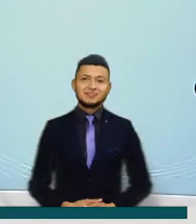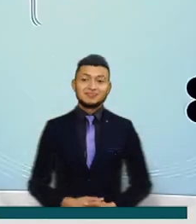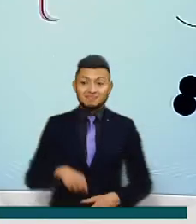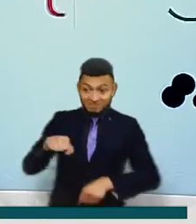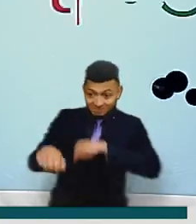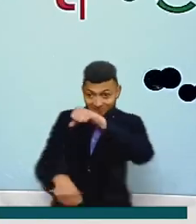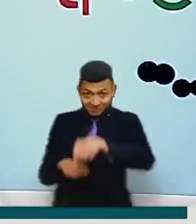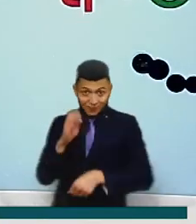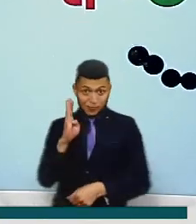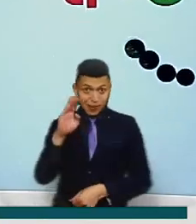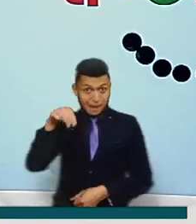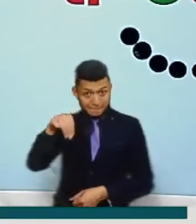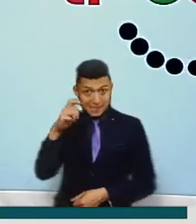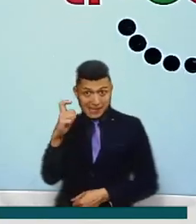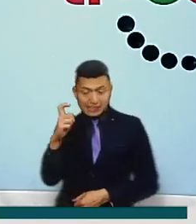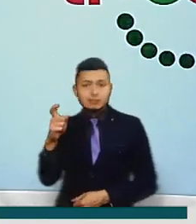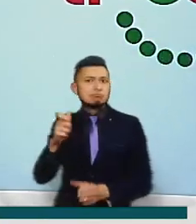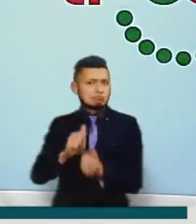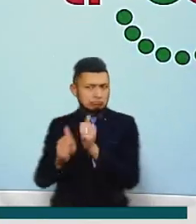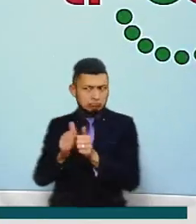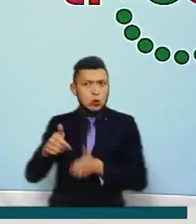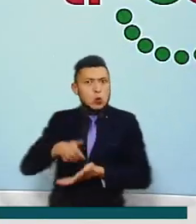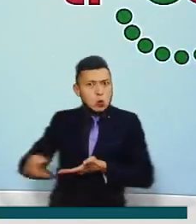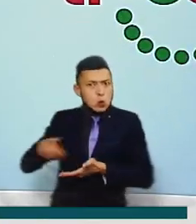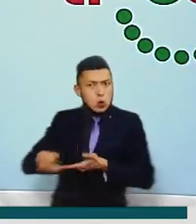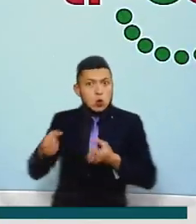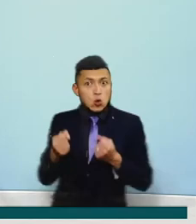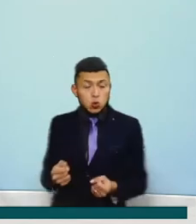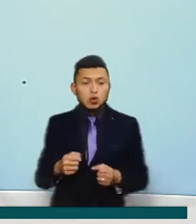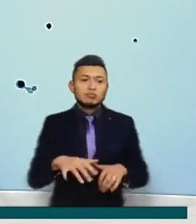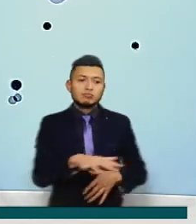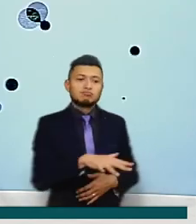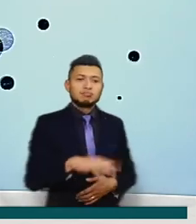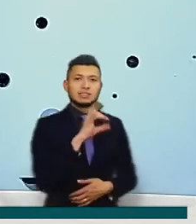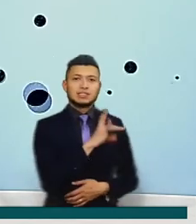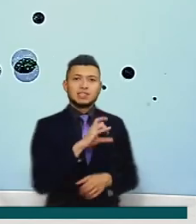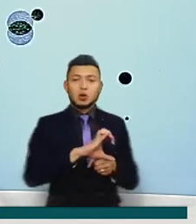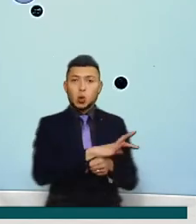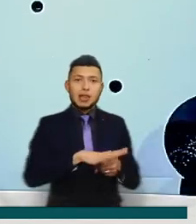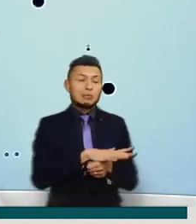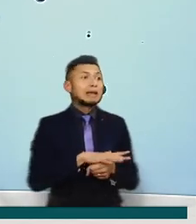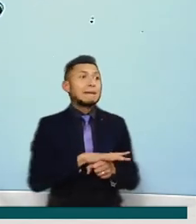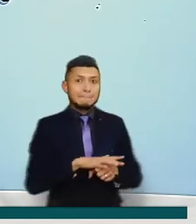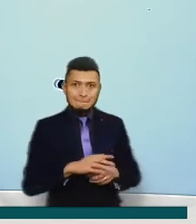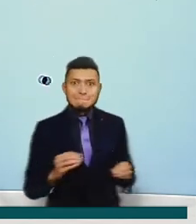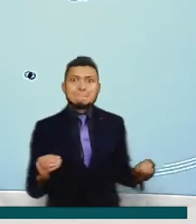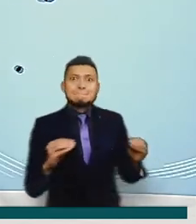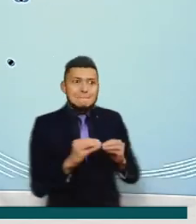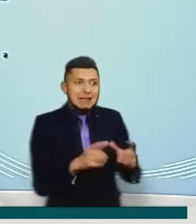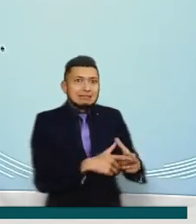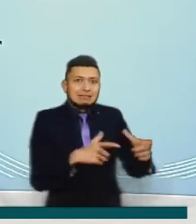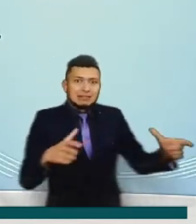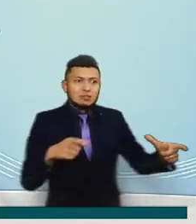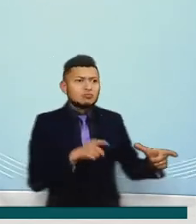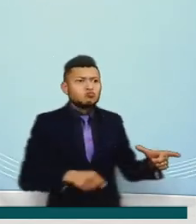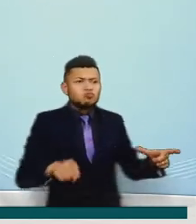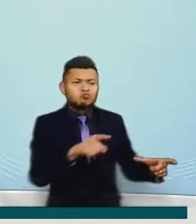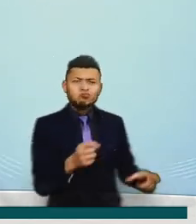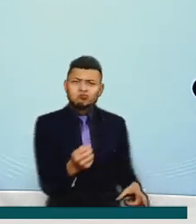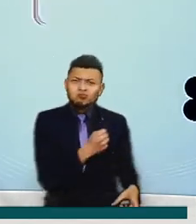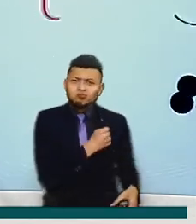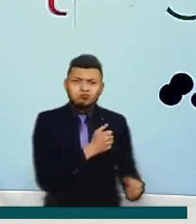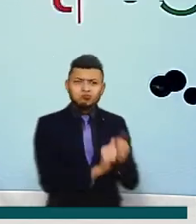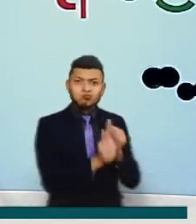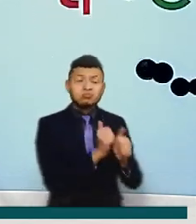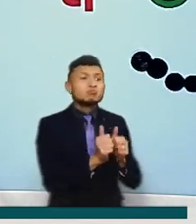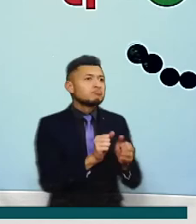El BMX es un deporte exigente que se abre espacio cada día más en Chía, Cundinamarca. Los amantes de esta disciplina entrenan a diario y